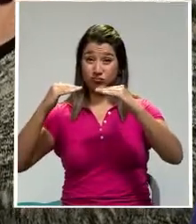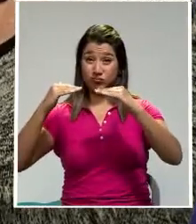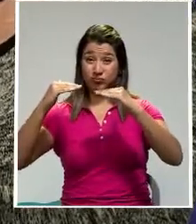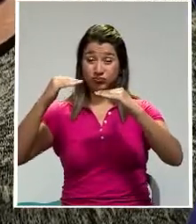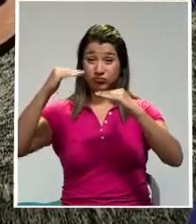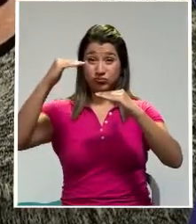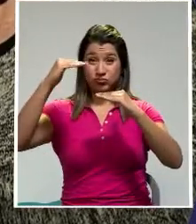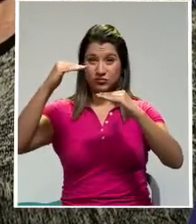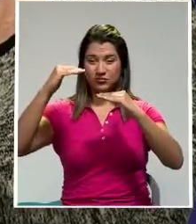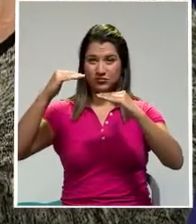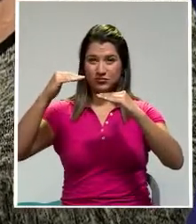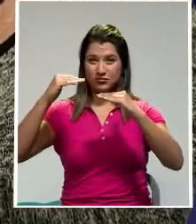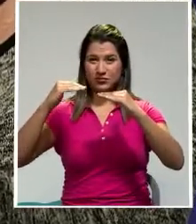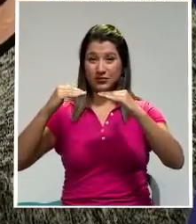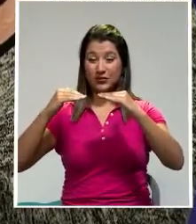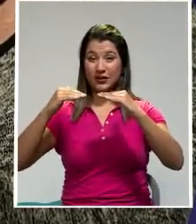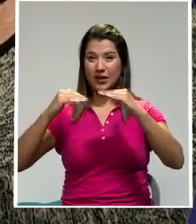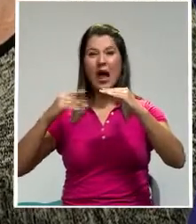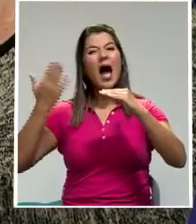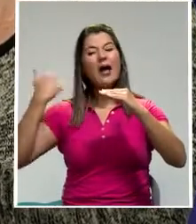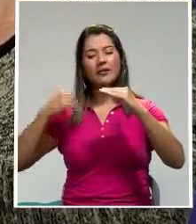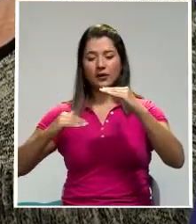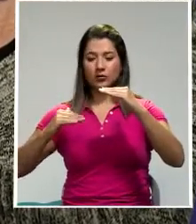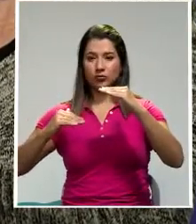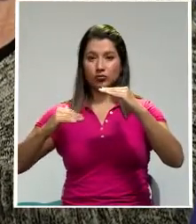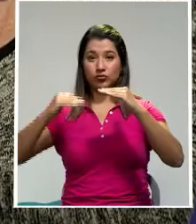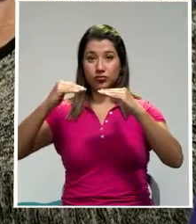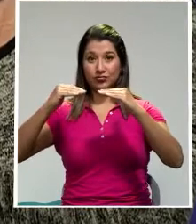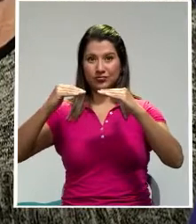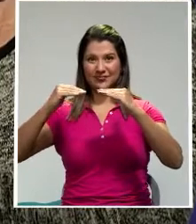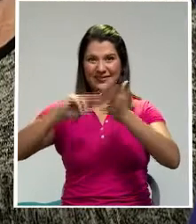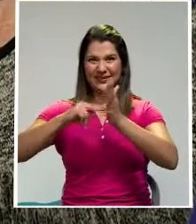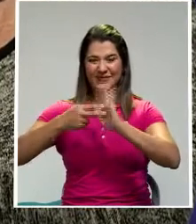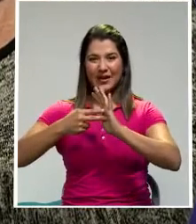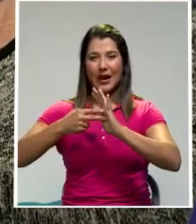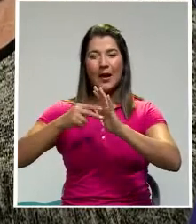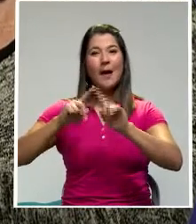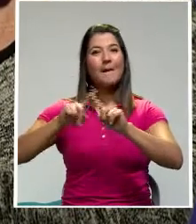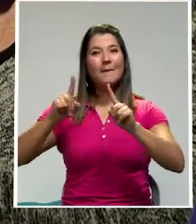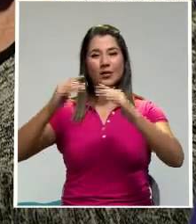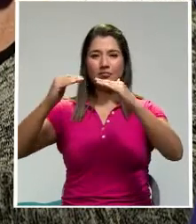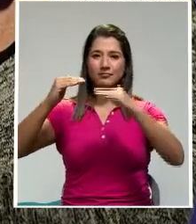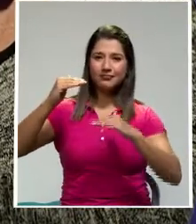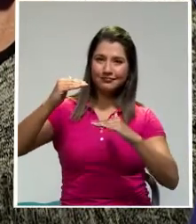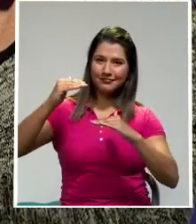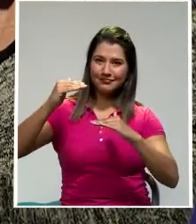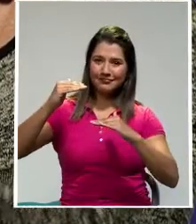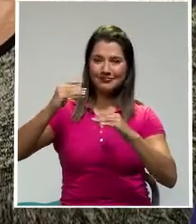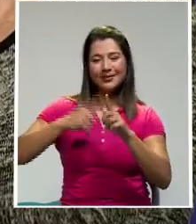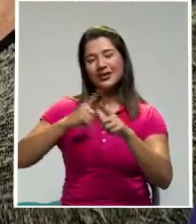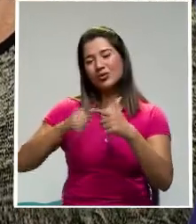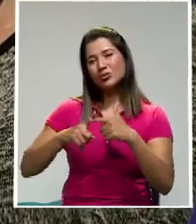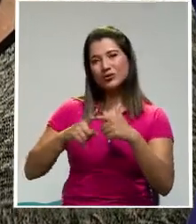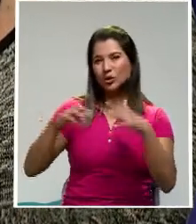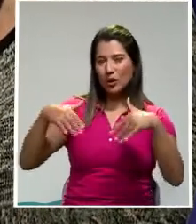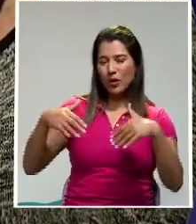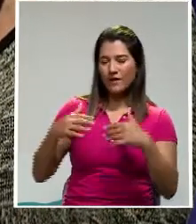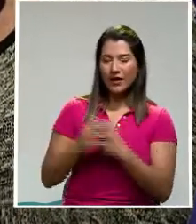Entonces, sí vamos a tener una diferencia en los ingresos en electricidad, producto del COVID.